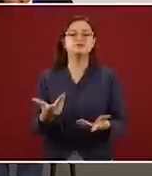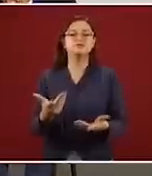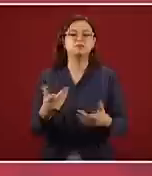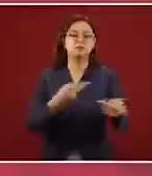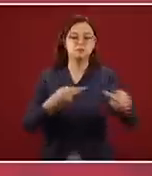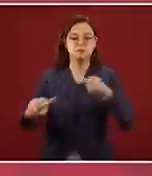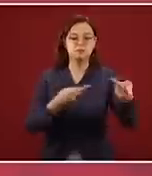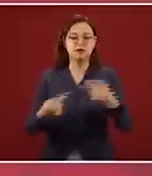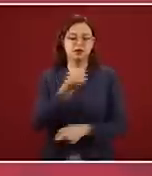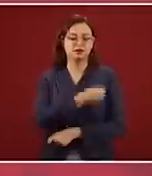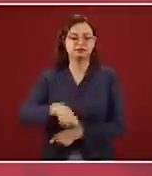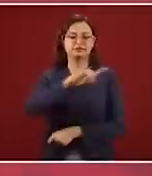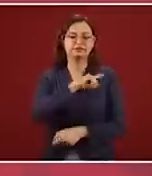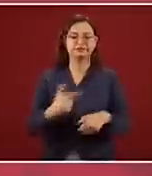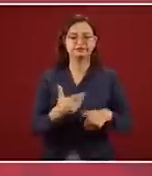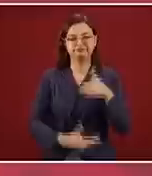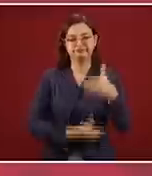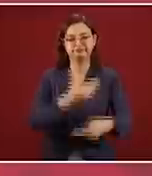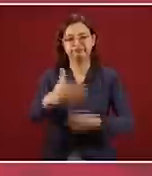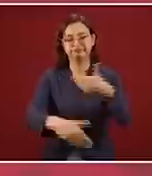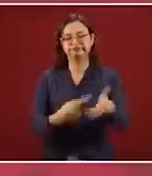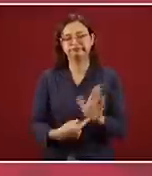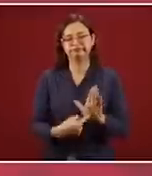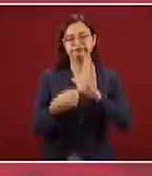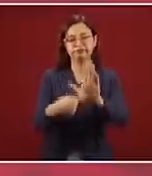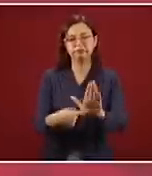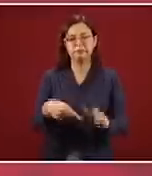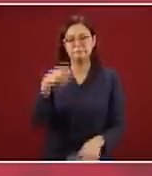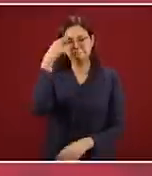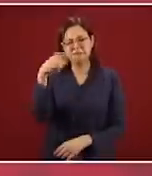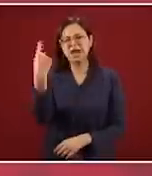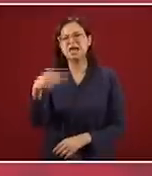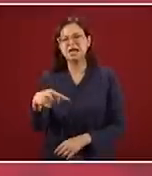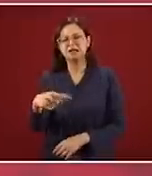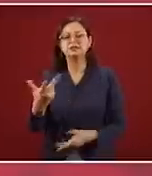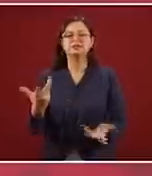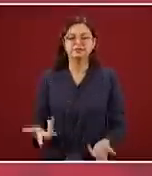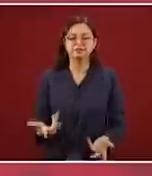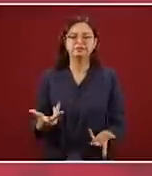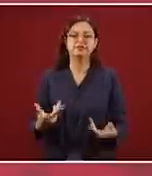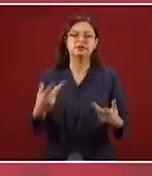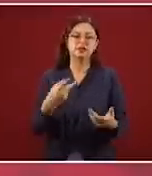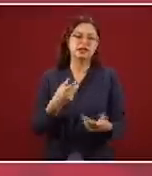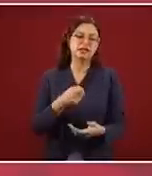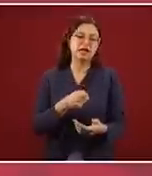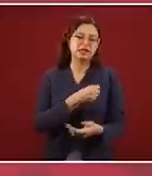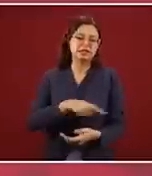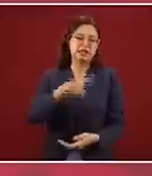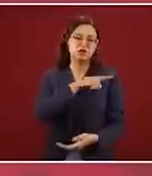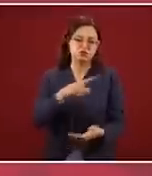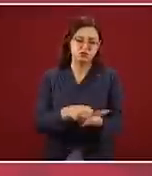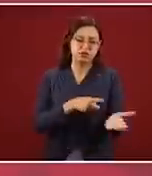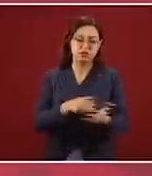del plan de salud para garantizar el derecho a la salud a todos